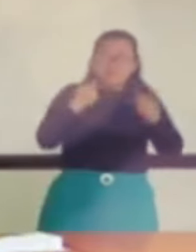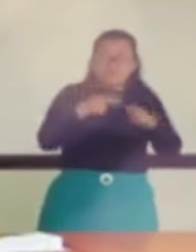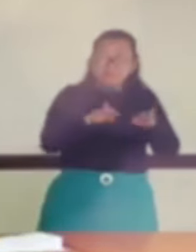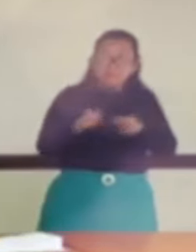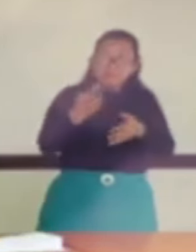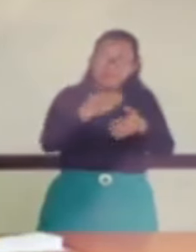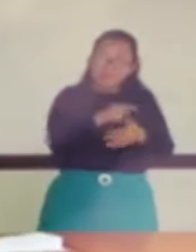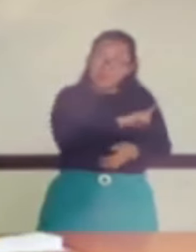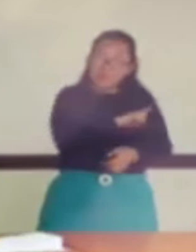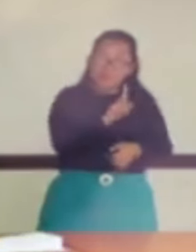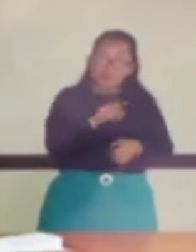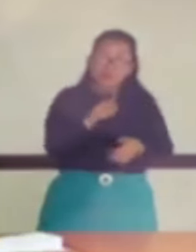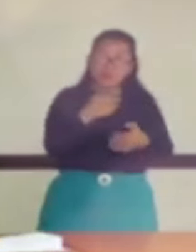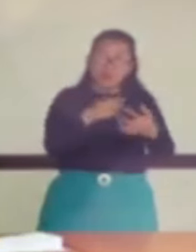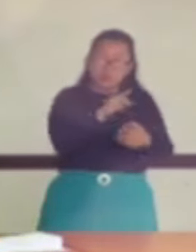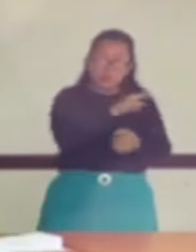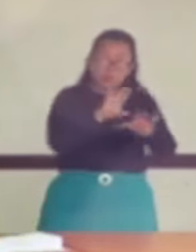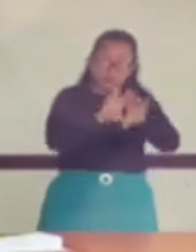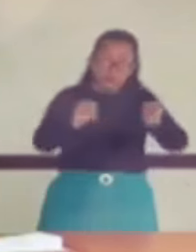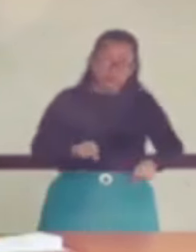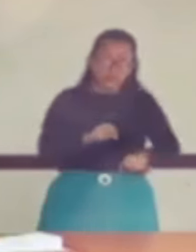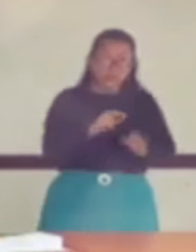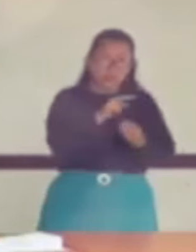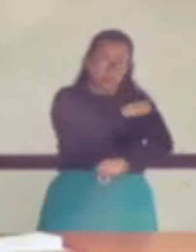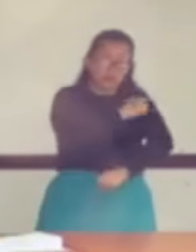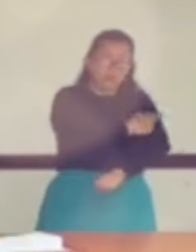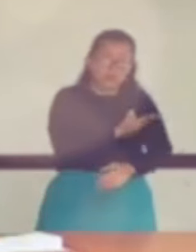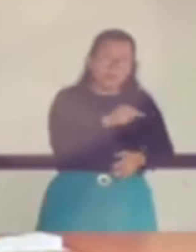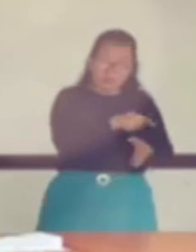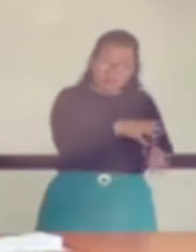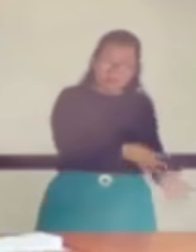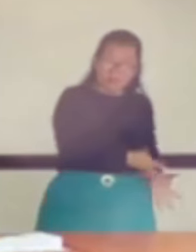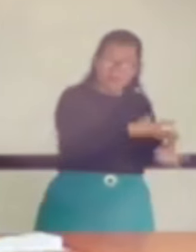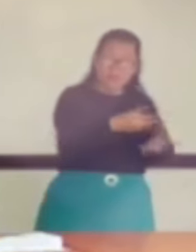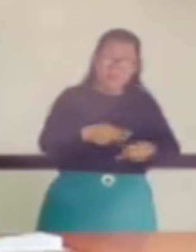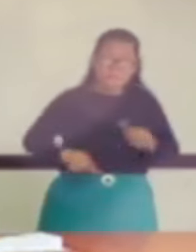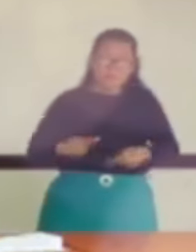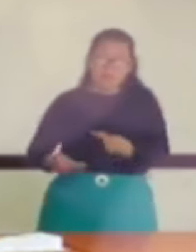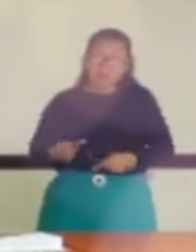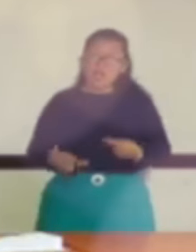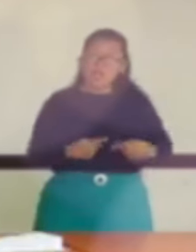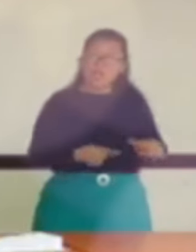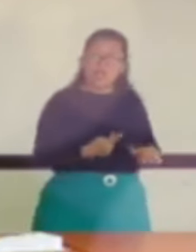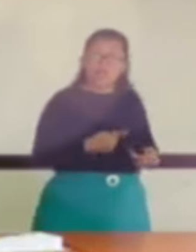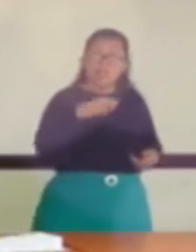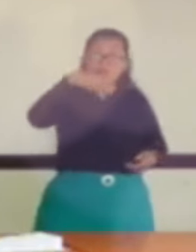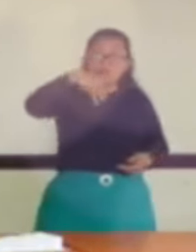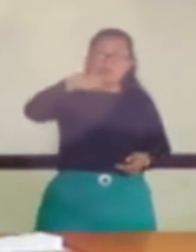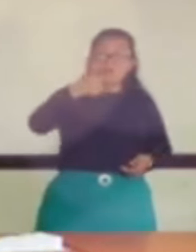que hay una empresa que no voy a decir el nombre porque no me lo permite la ley, que es quien los surte, se encontraron vendiendo en